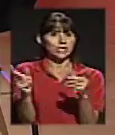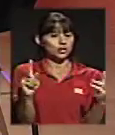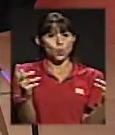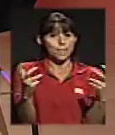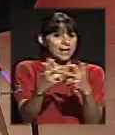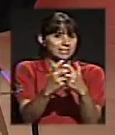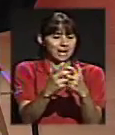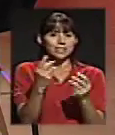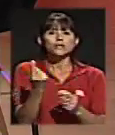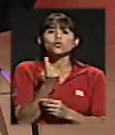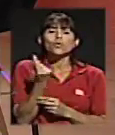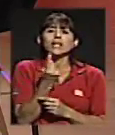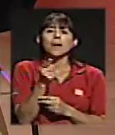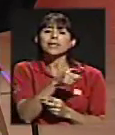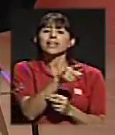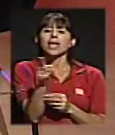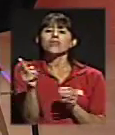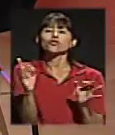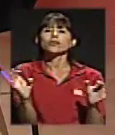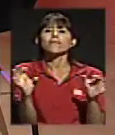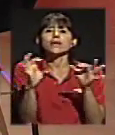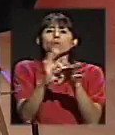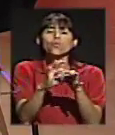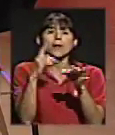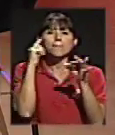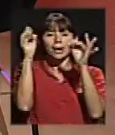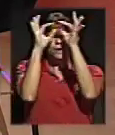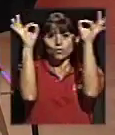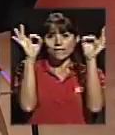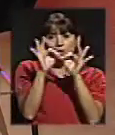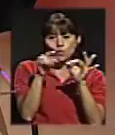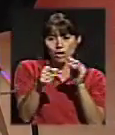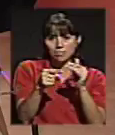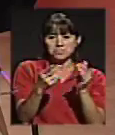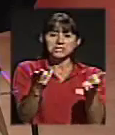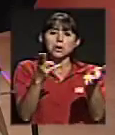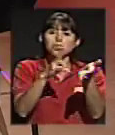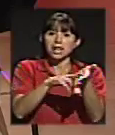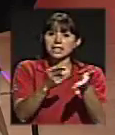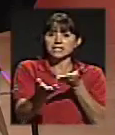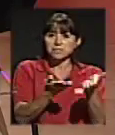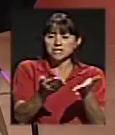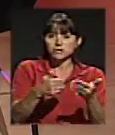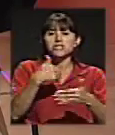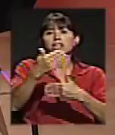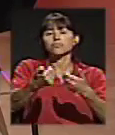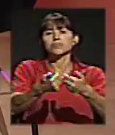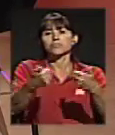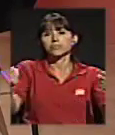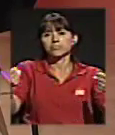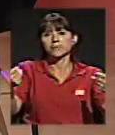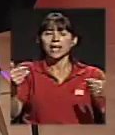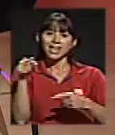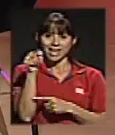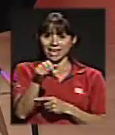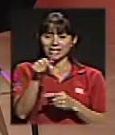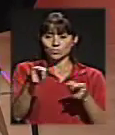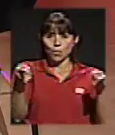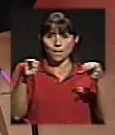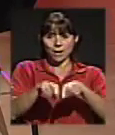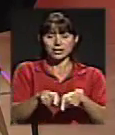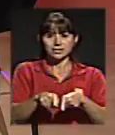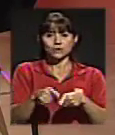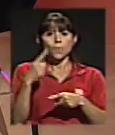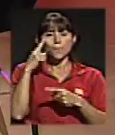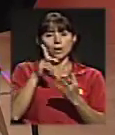vinculan en esta figura, dan el servicio que se les contrata y después ya se desunen. Esto se dio en una relación